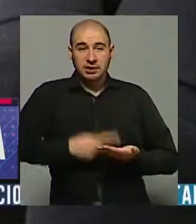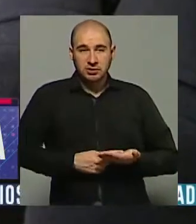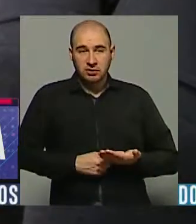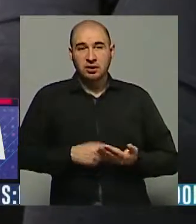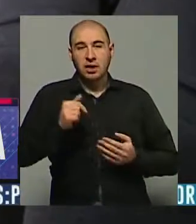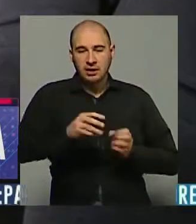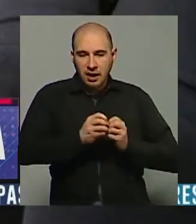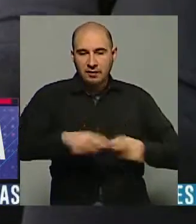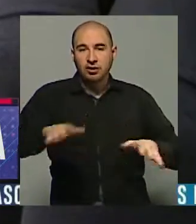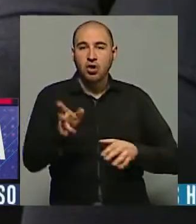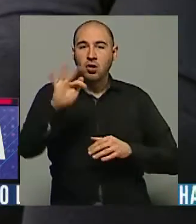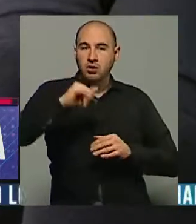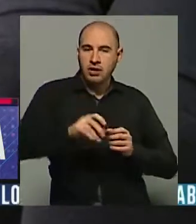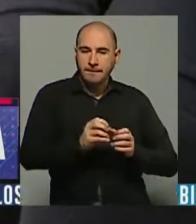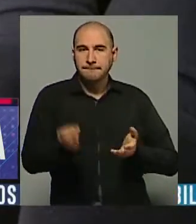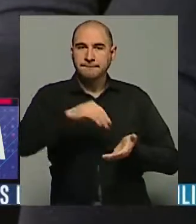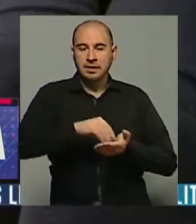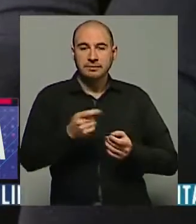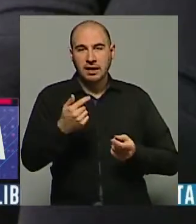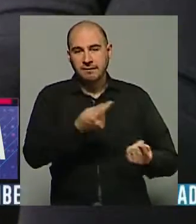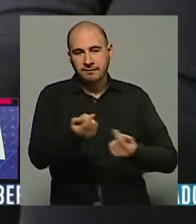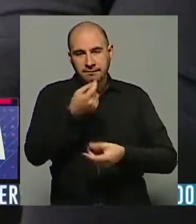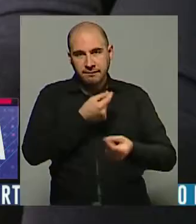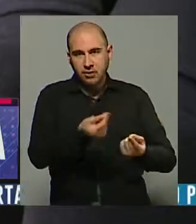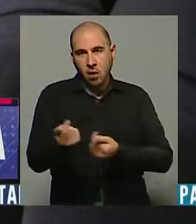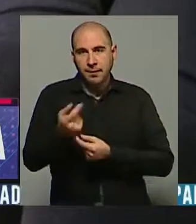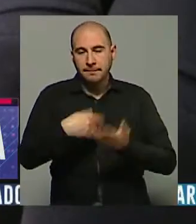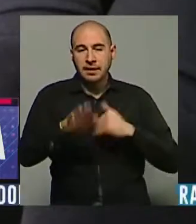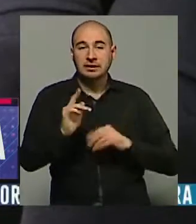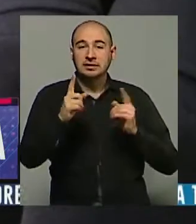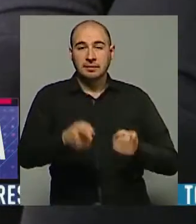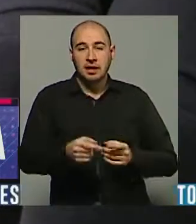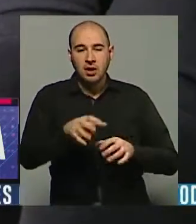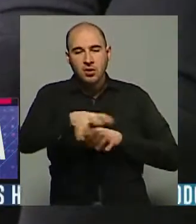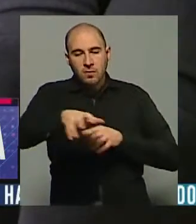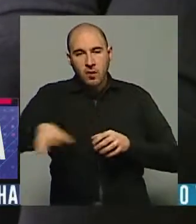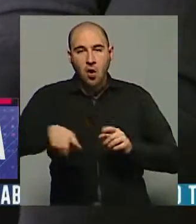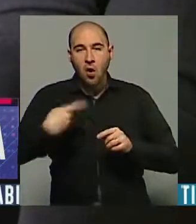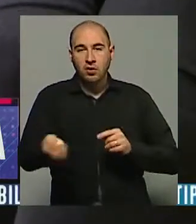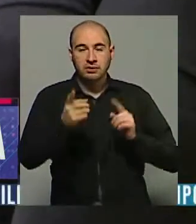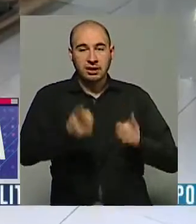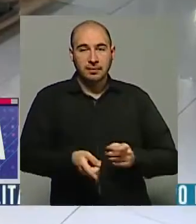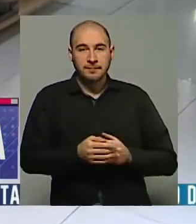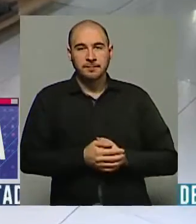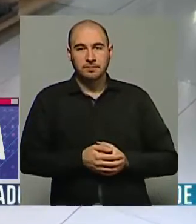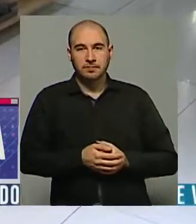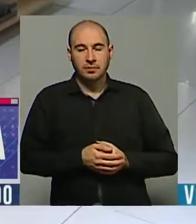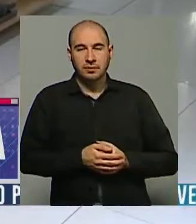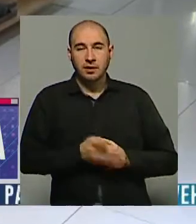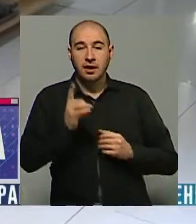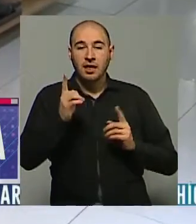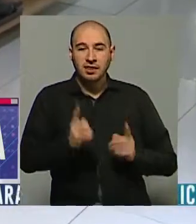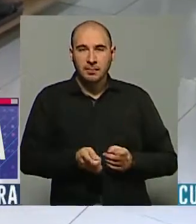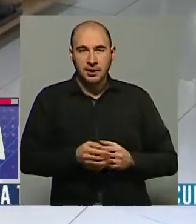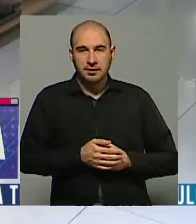de que se amplía todos los días de la semana para aprovechar mucho más este programa y a otros sectores y también aumentar un poco el